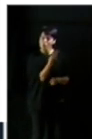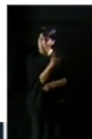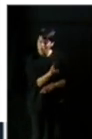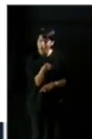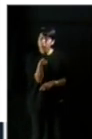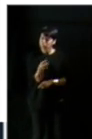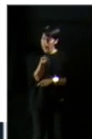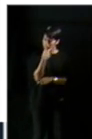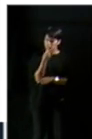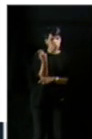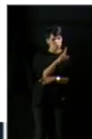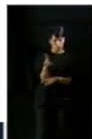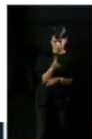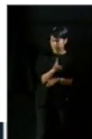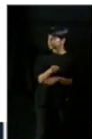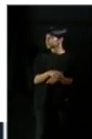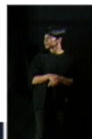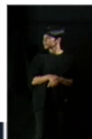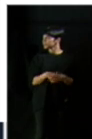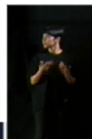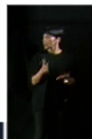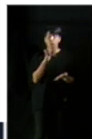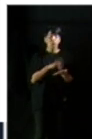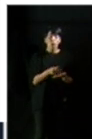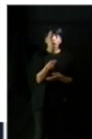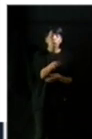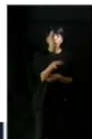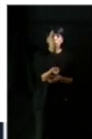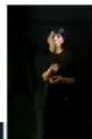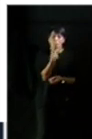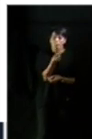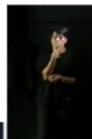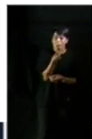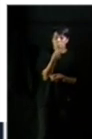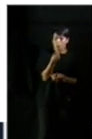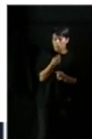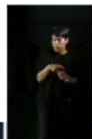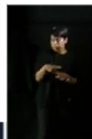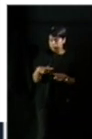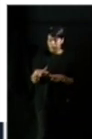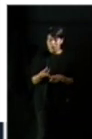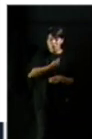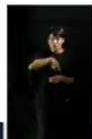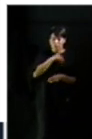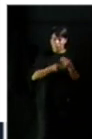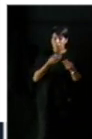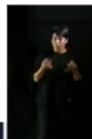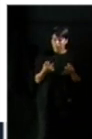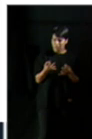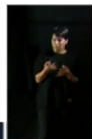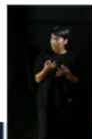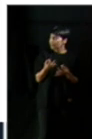tanto tomar antibióticos incluso pues ya os digo sin receta sobre exponemos a nuestras propias bacterias que aunque sean